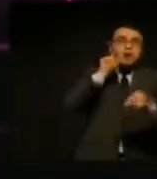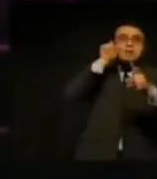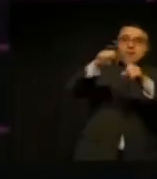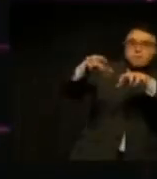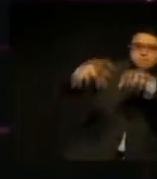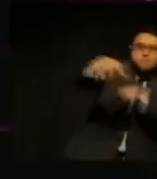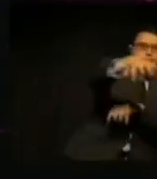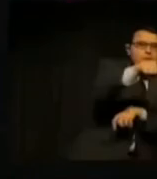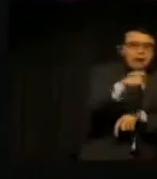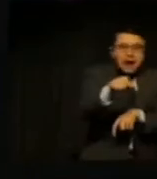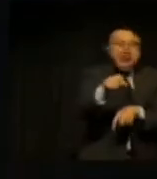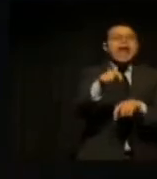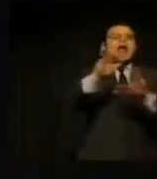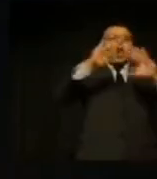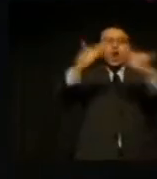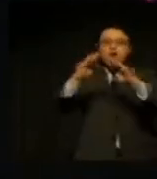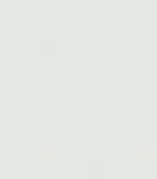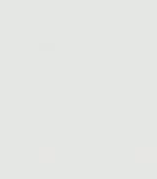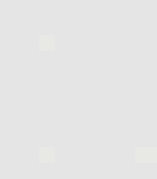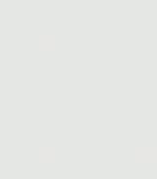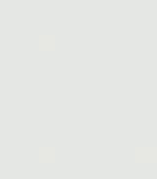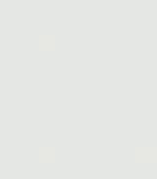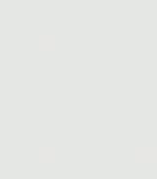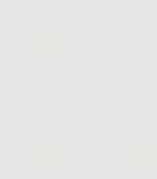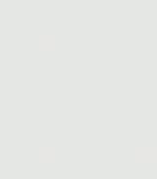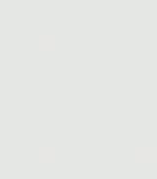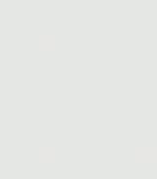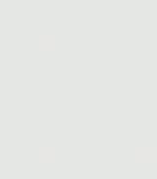desde los centros educativos a los centros poblados